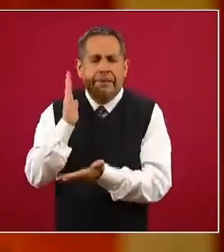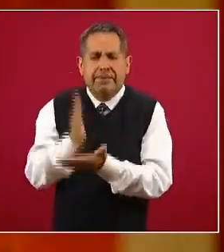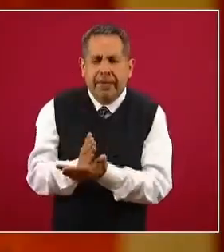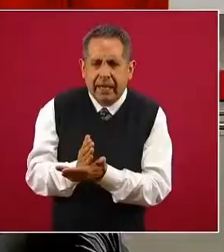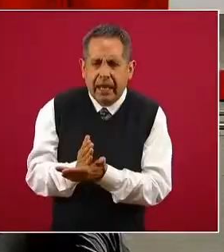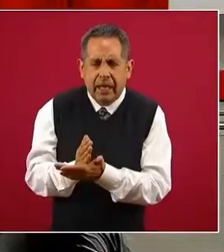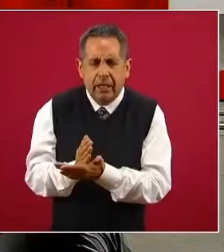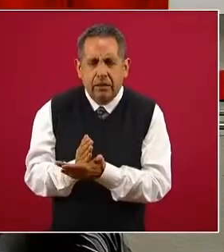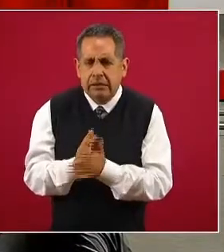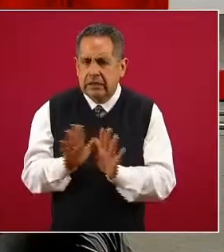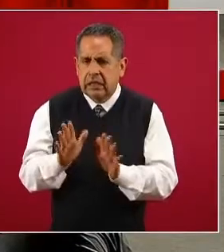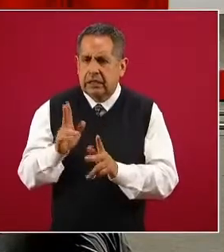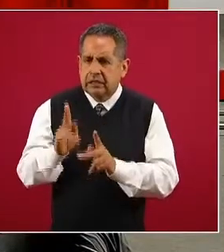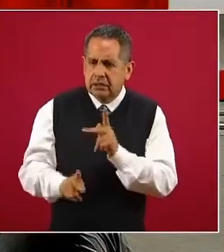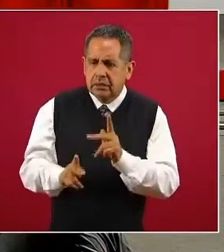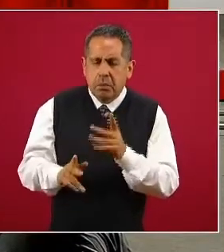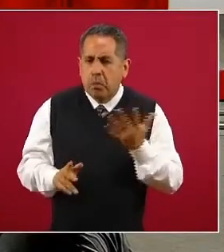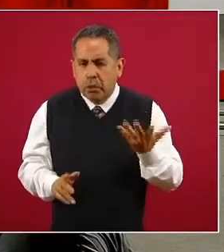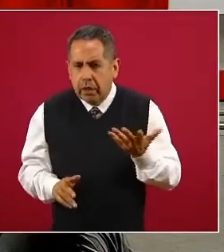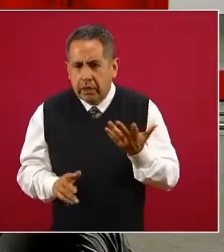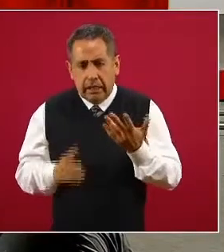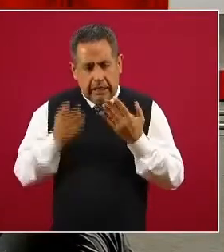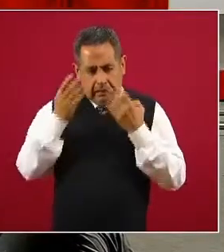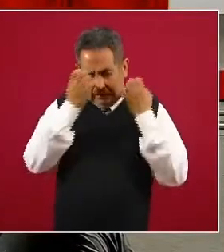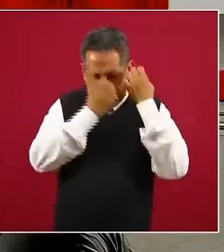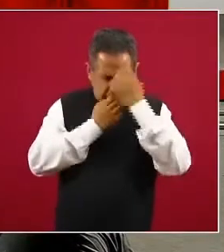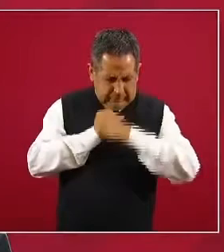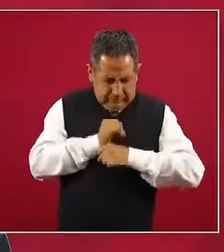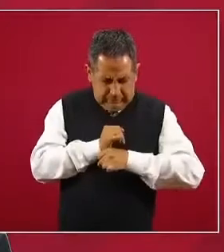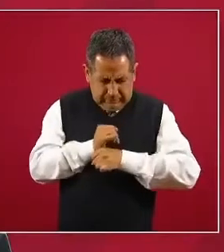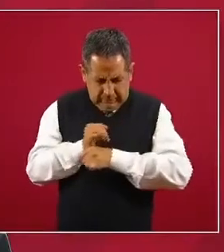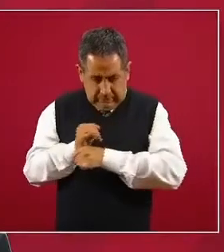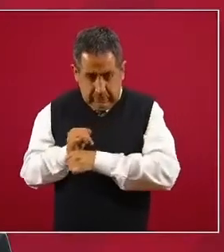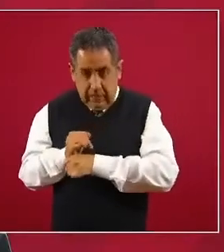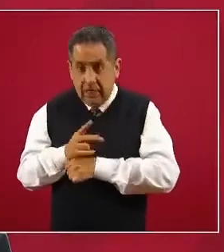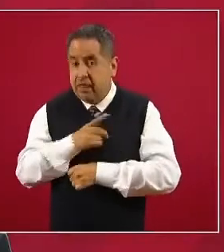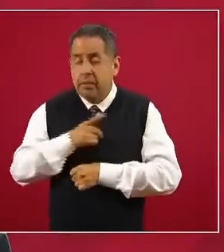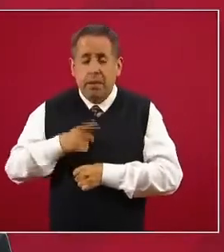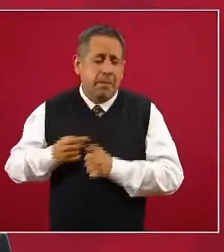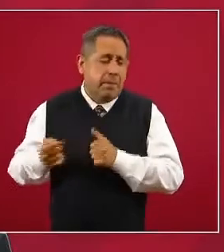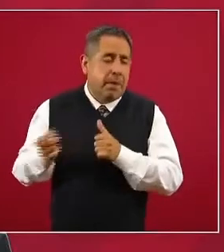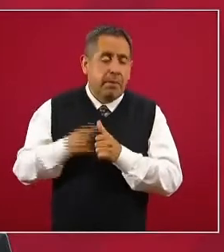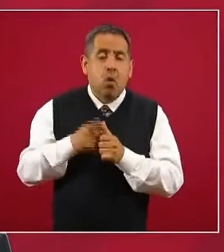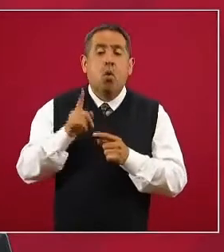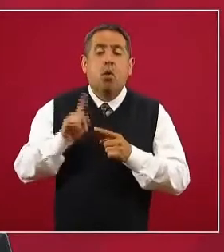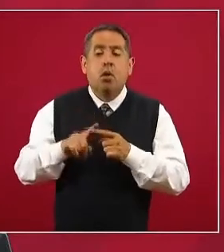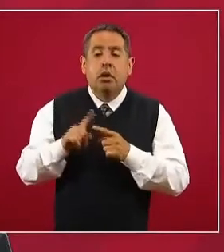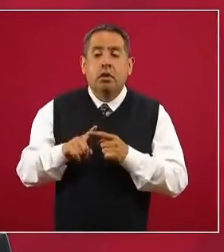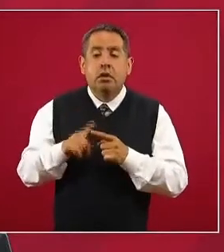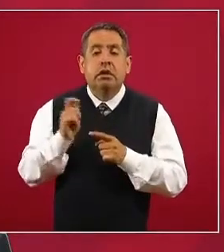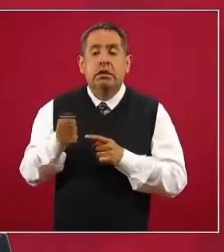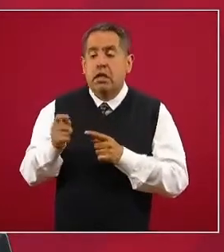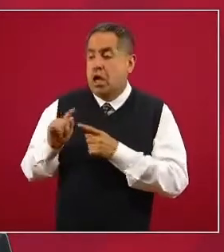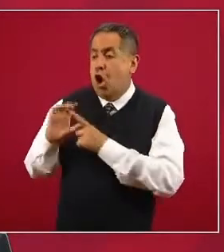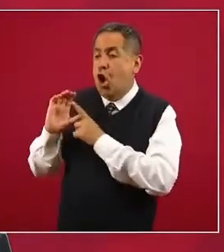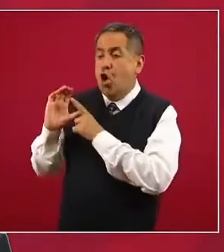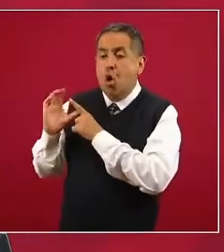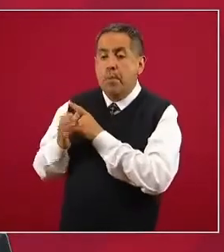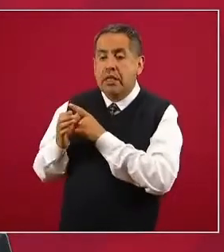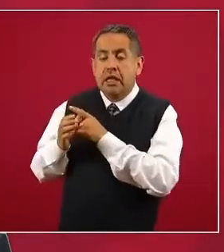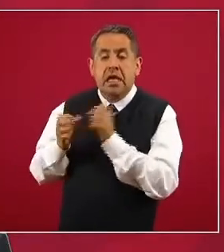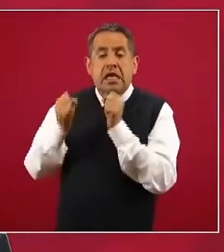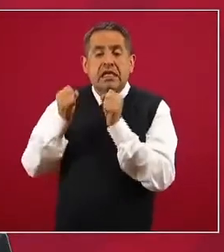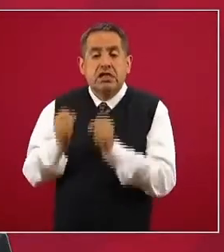suspensiones? Porque en todos estos estudios se debe garantizar que existe un comité de seguridad